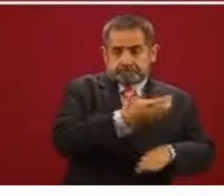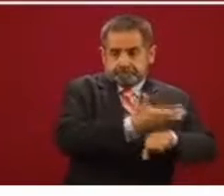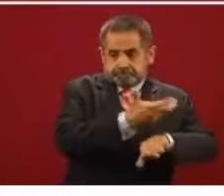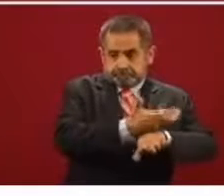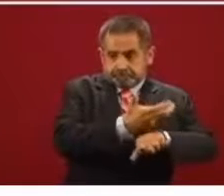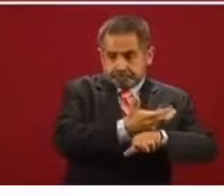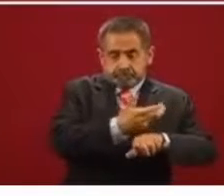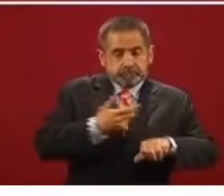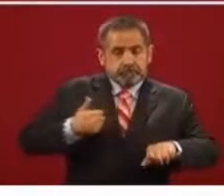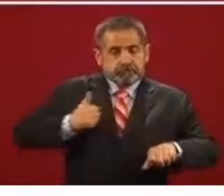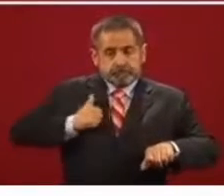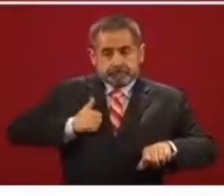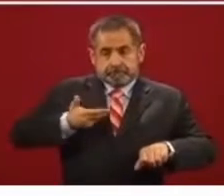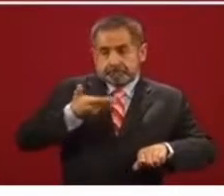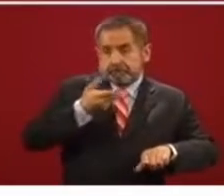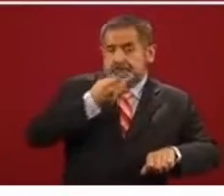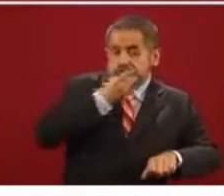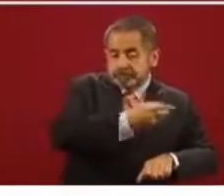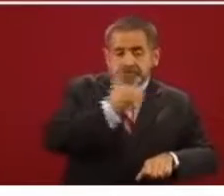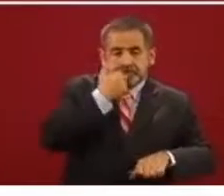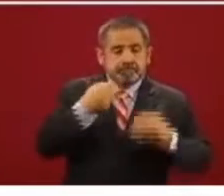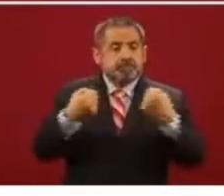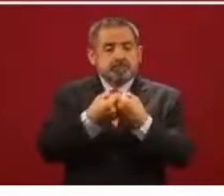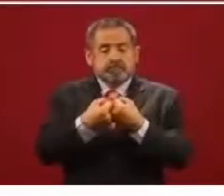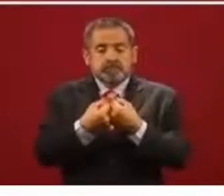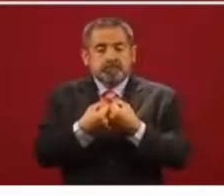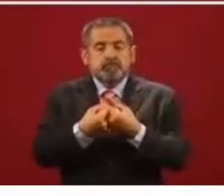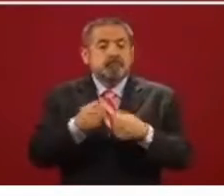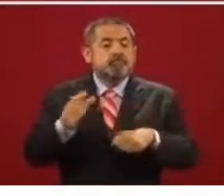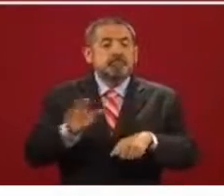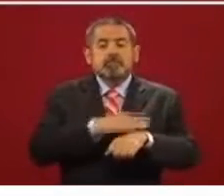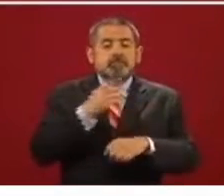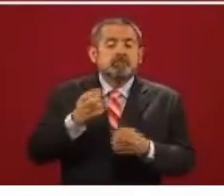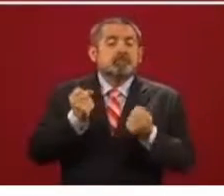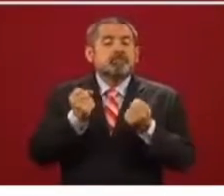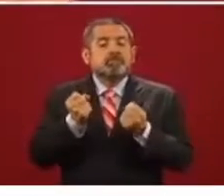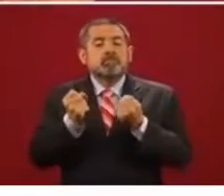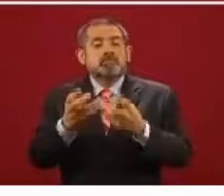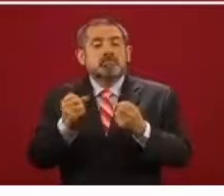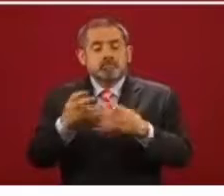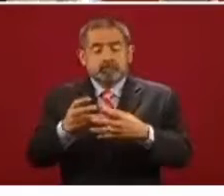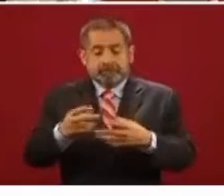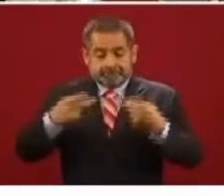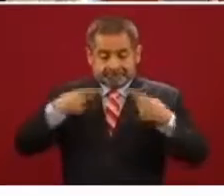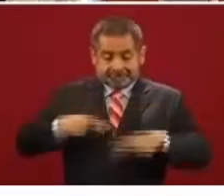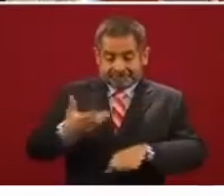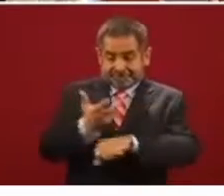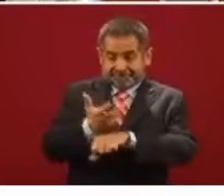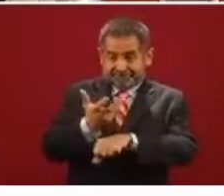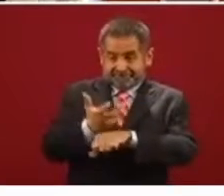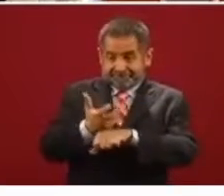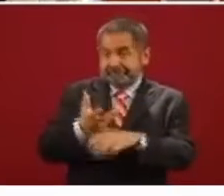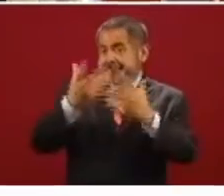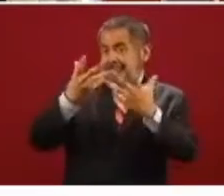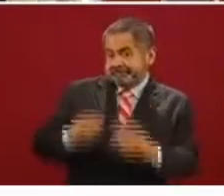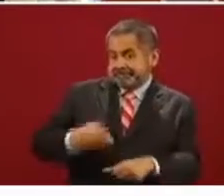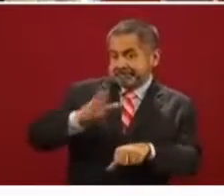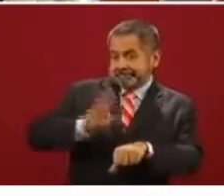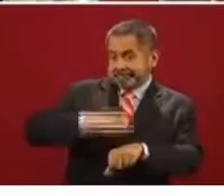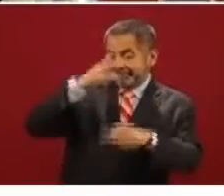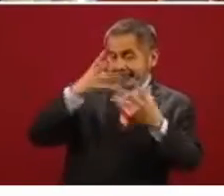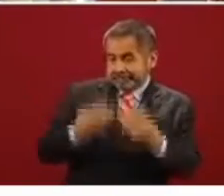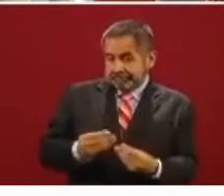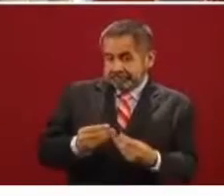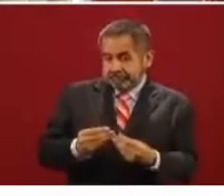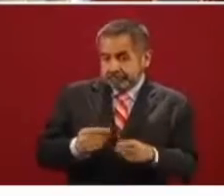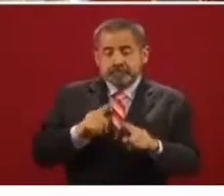medidas en su frontera en virtud de que el número de casos en Estados Unidos es mayor al